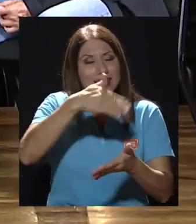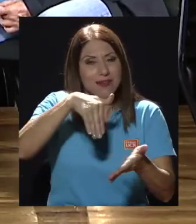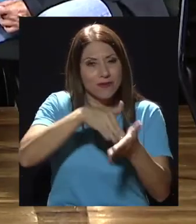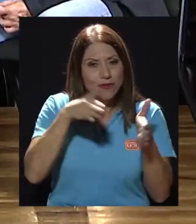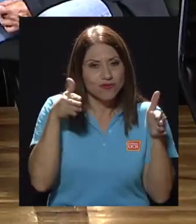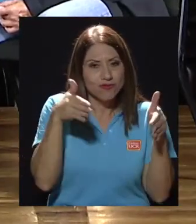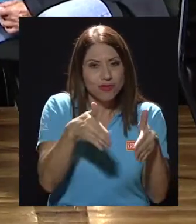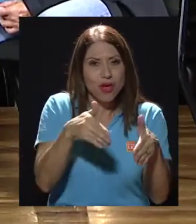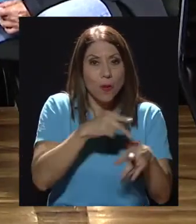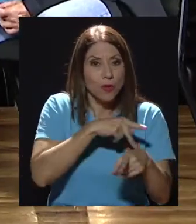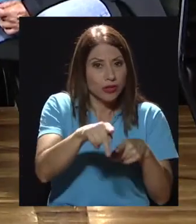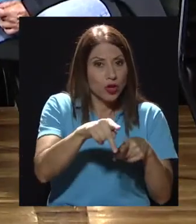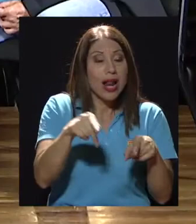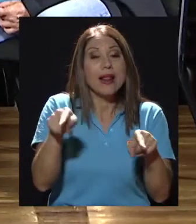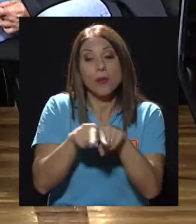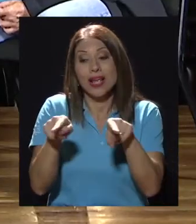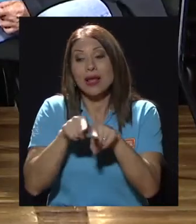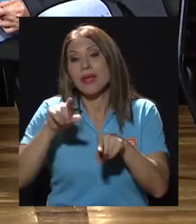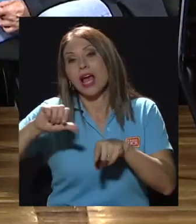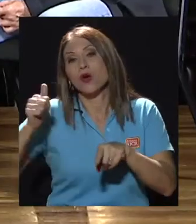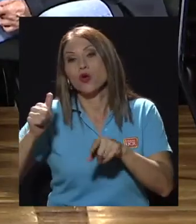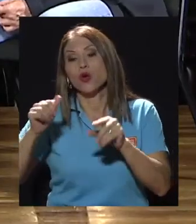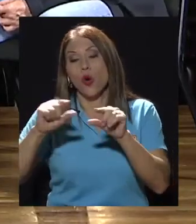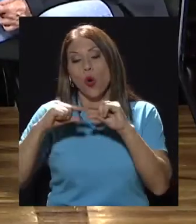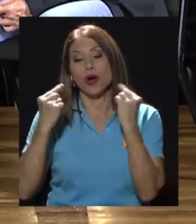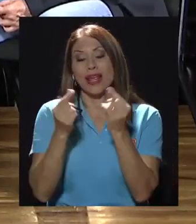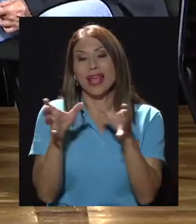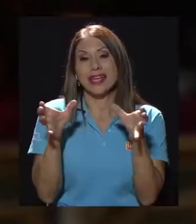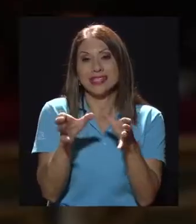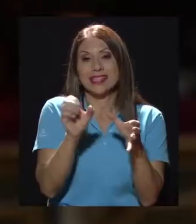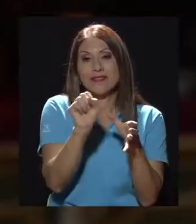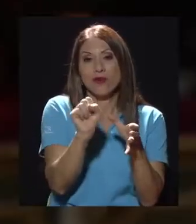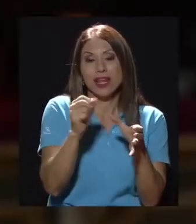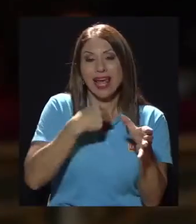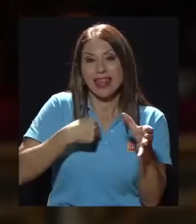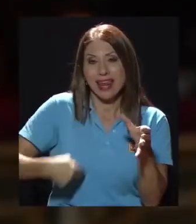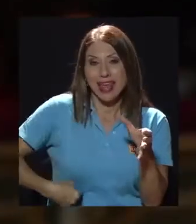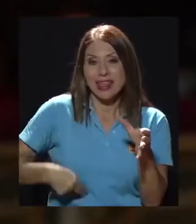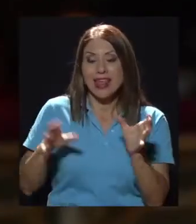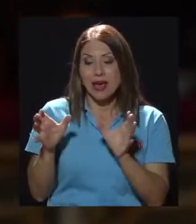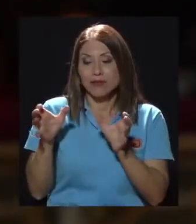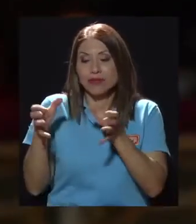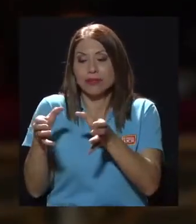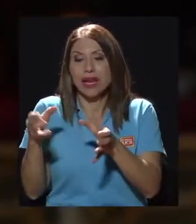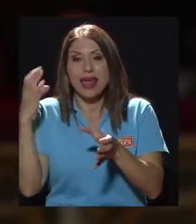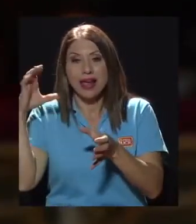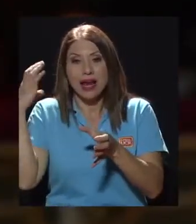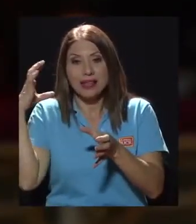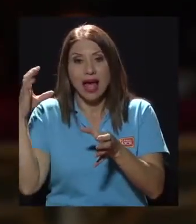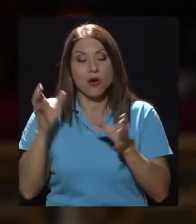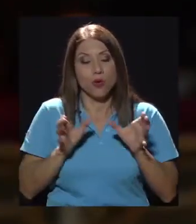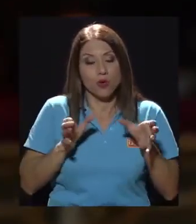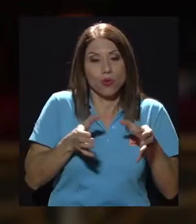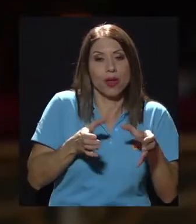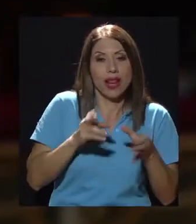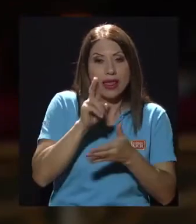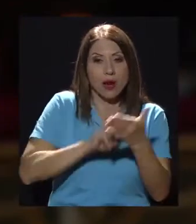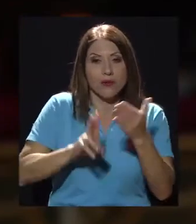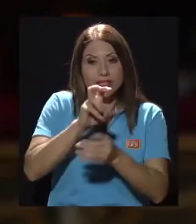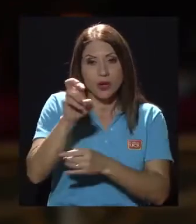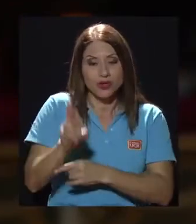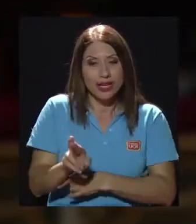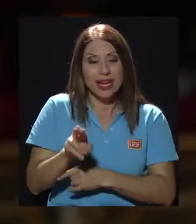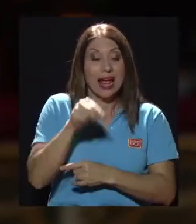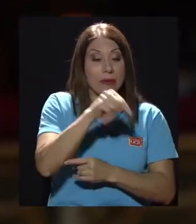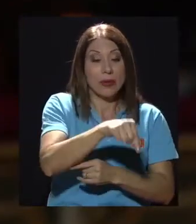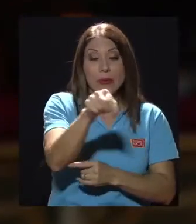Orquesta Sinfónica de Heredia, que está la Orquesta Sinfónica de Cartago, tenemos la Orquesta Sinfónica de la Universidad de Costa Rica, claro. Que son orquestas que viven, que